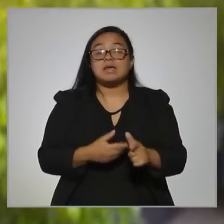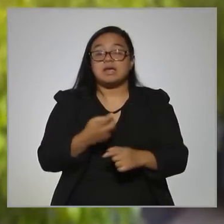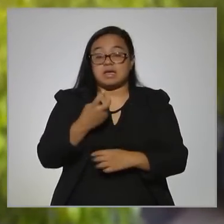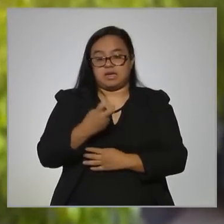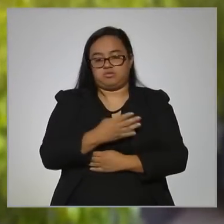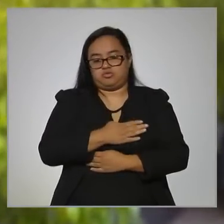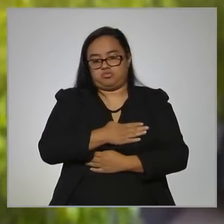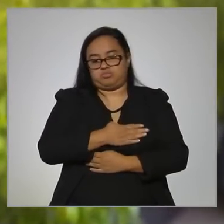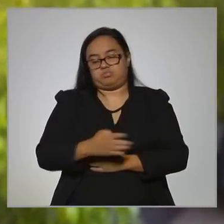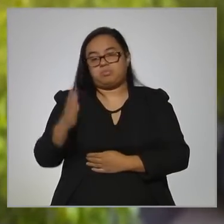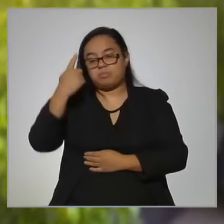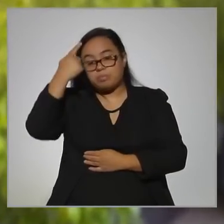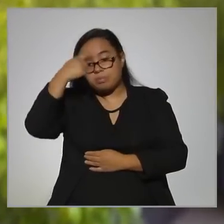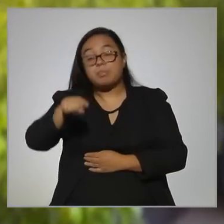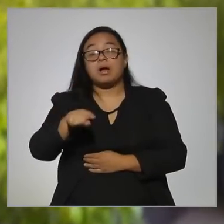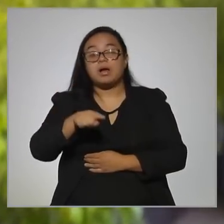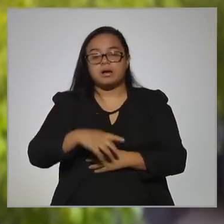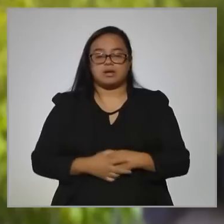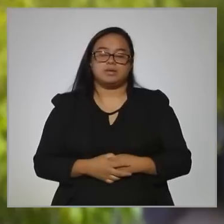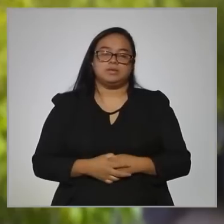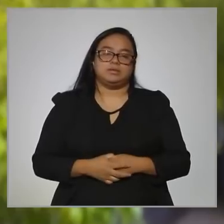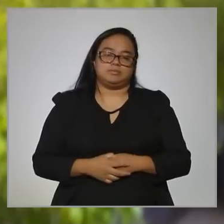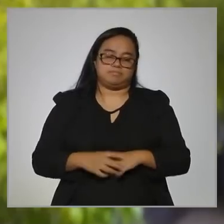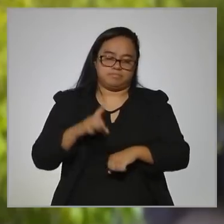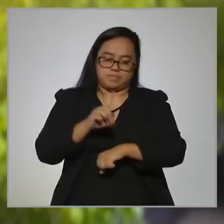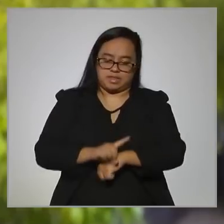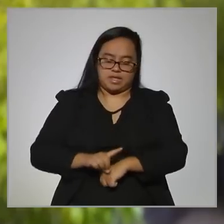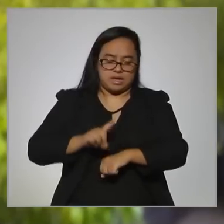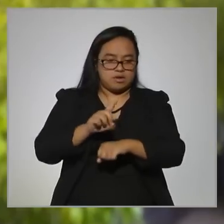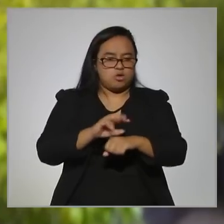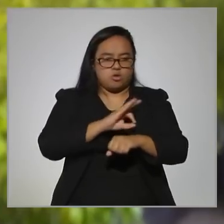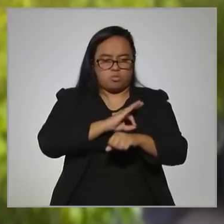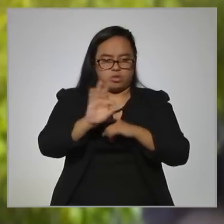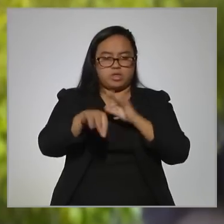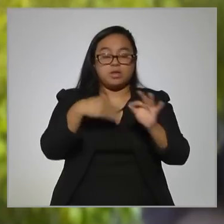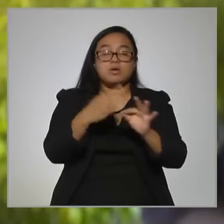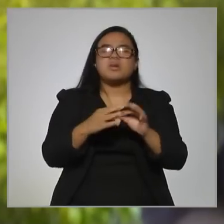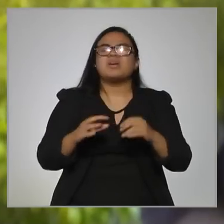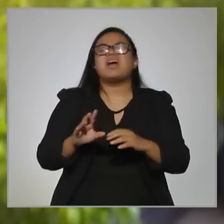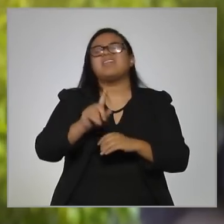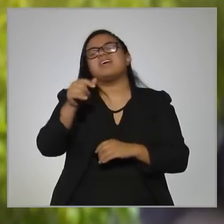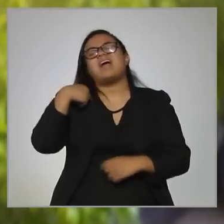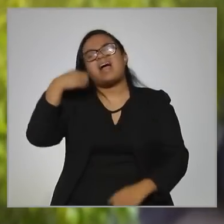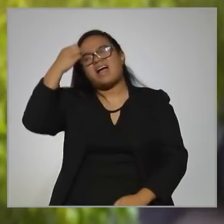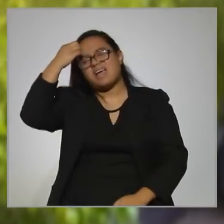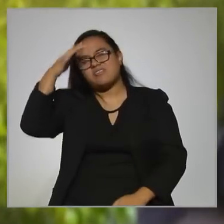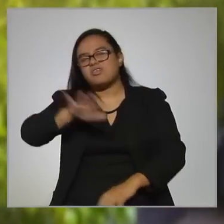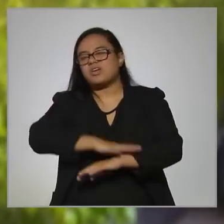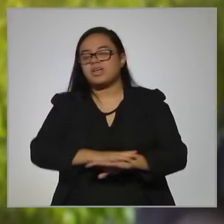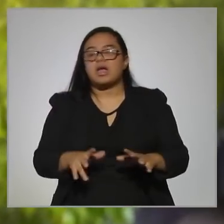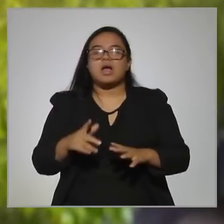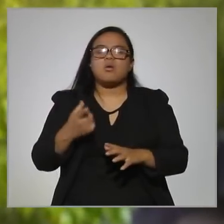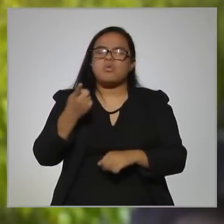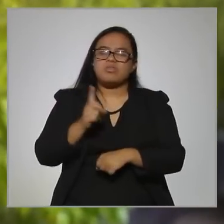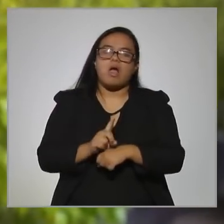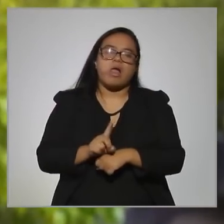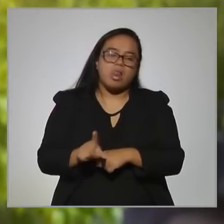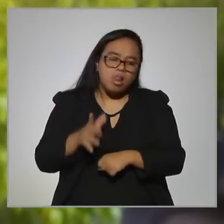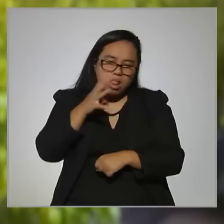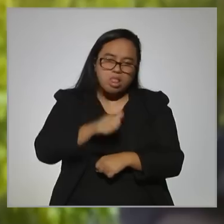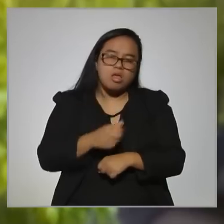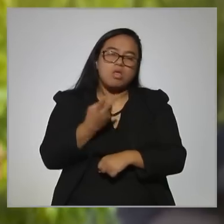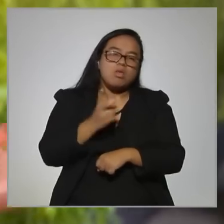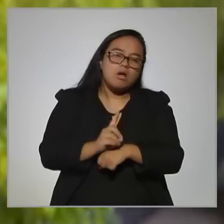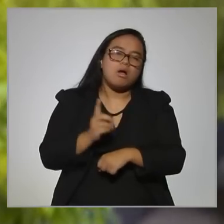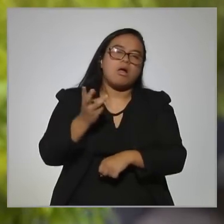poder como pues todos los días ir por ello, ¿no? Porque a veces dices, ya me dio flojera y dejas de hacerlo un día, luego 2